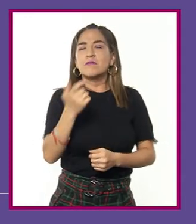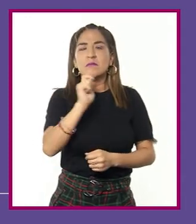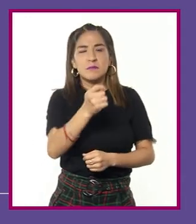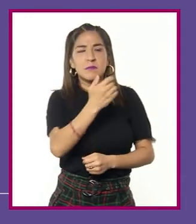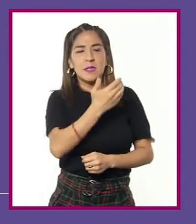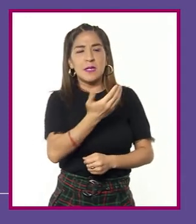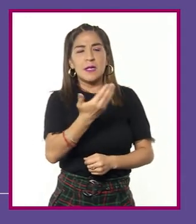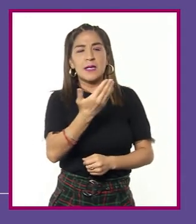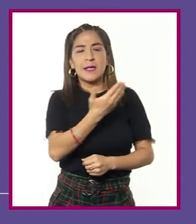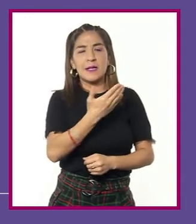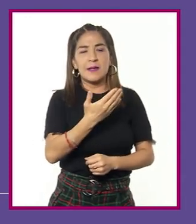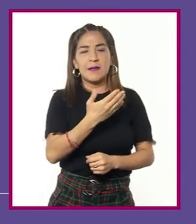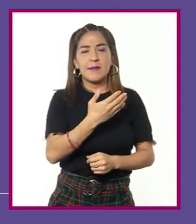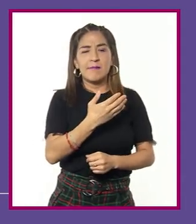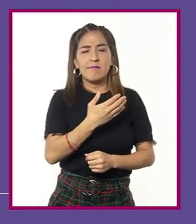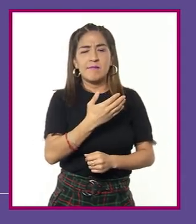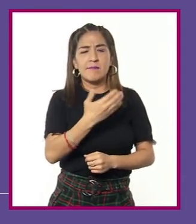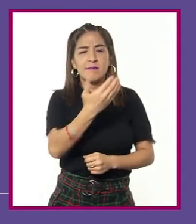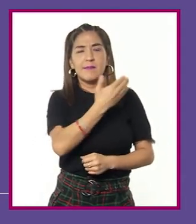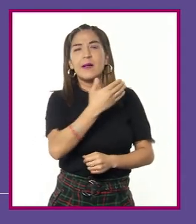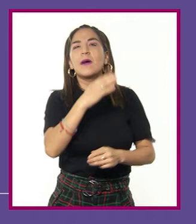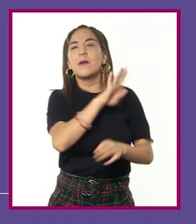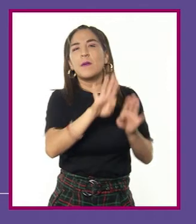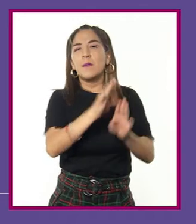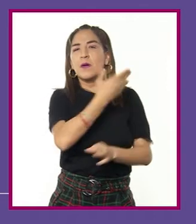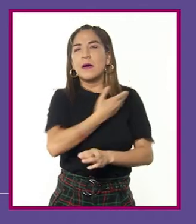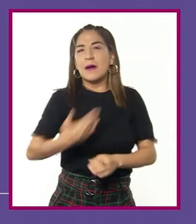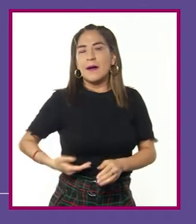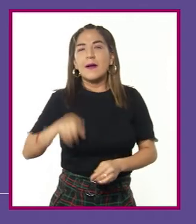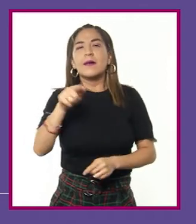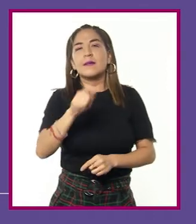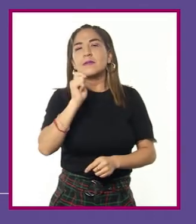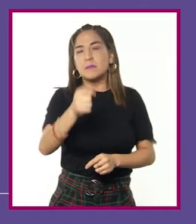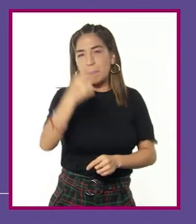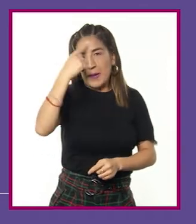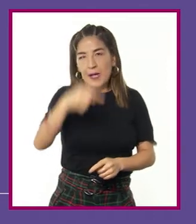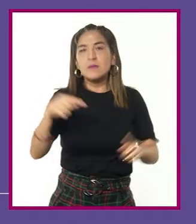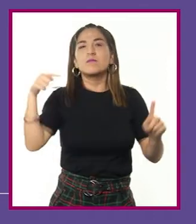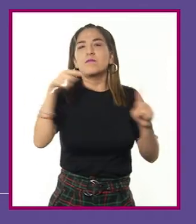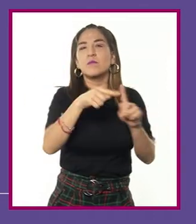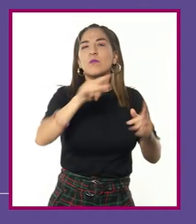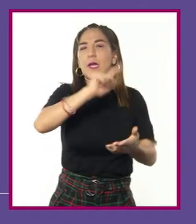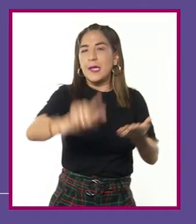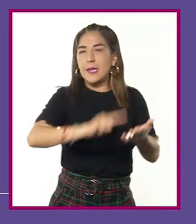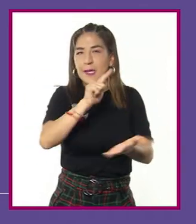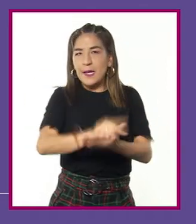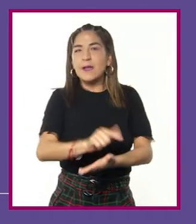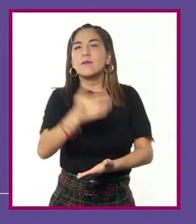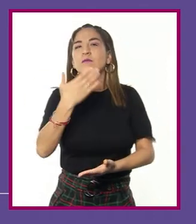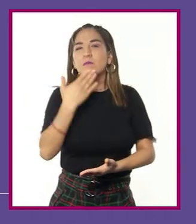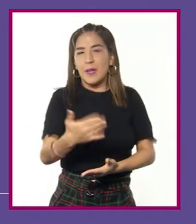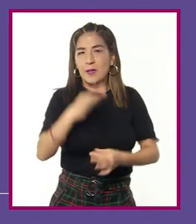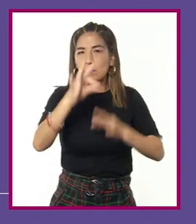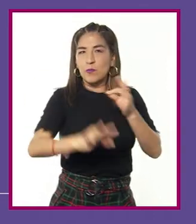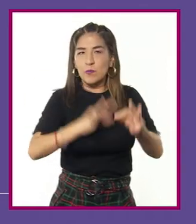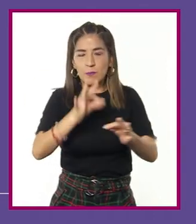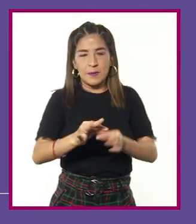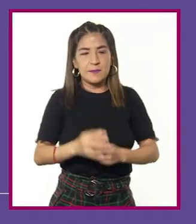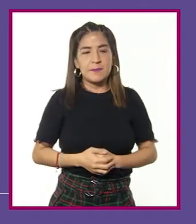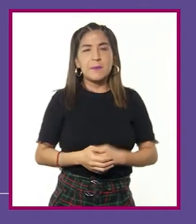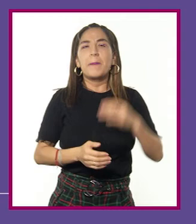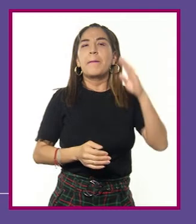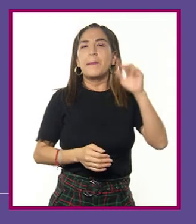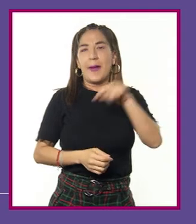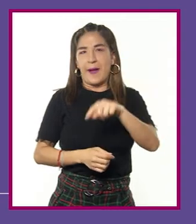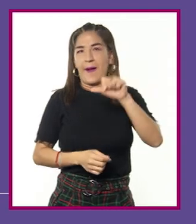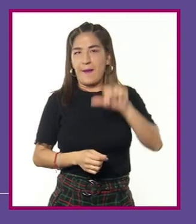que indica que este establece las condiciones para que las leyes puedan cumplirse. El inciso B, referente